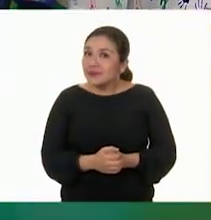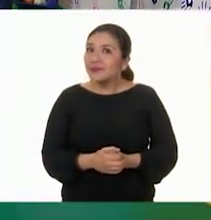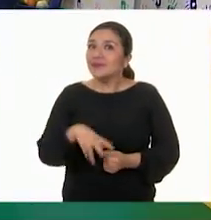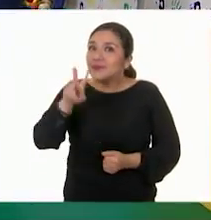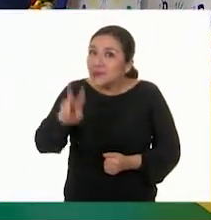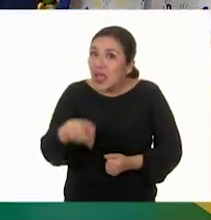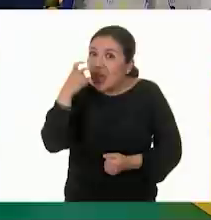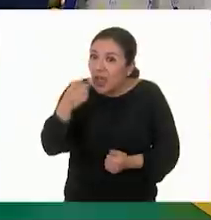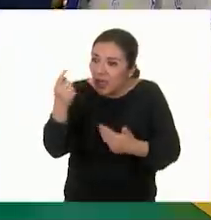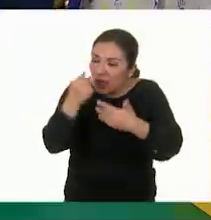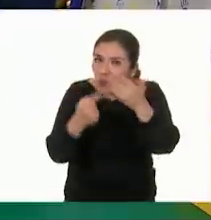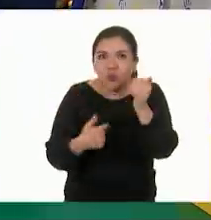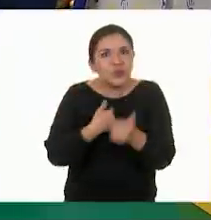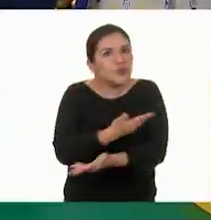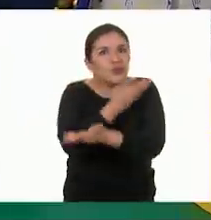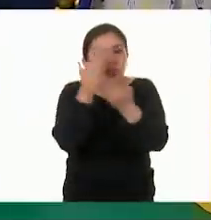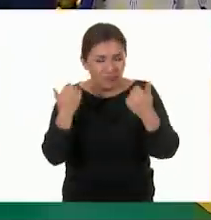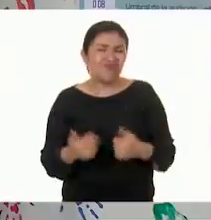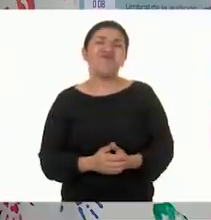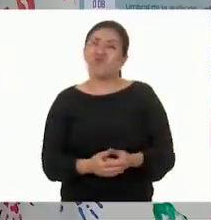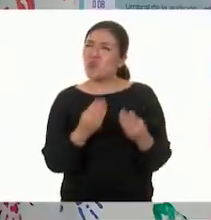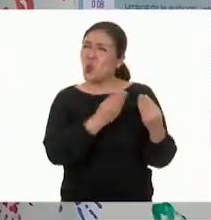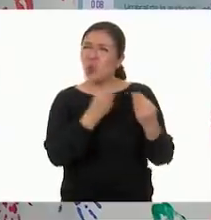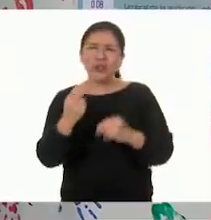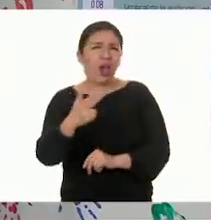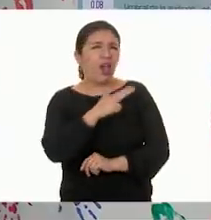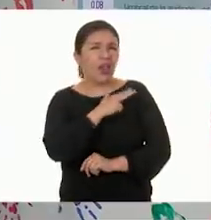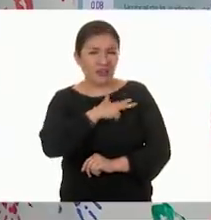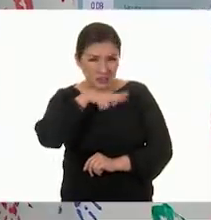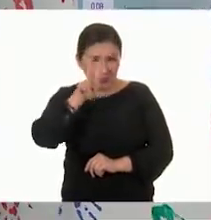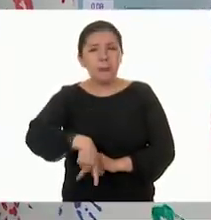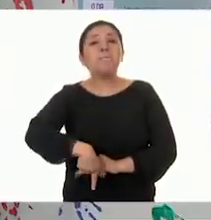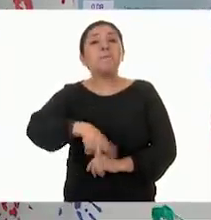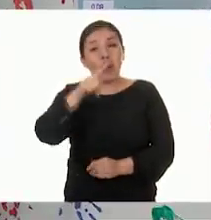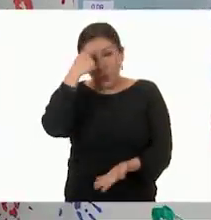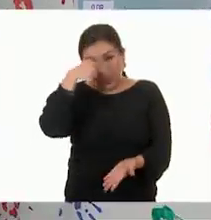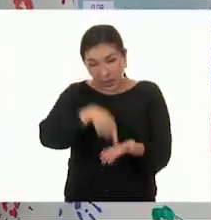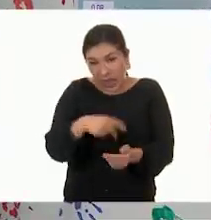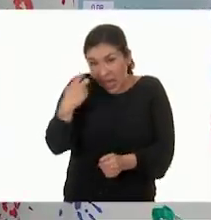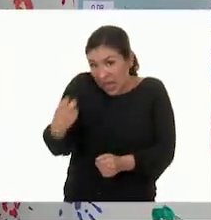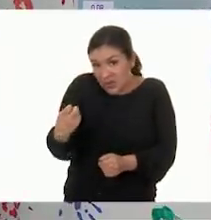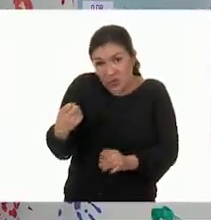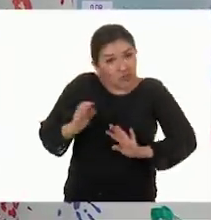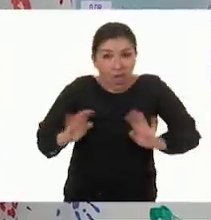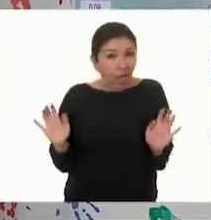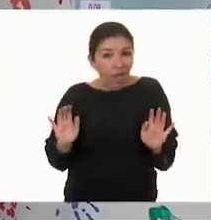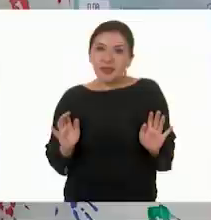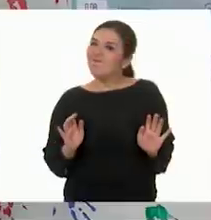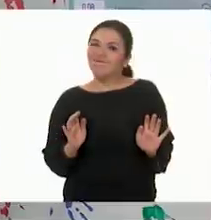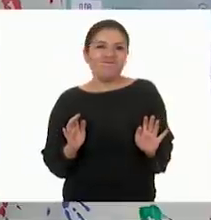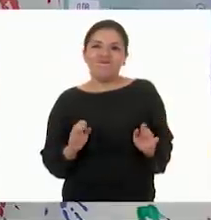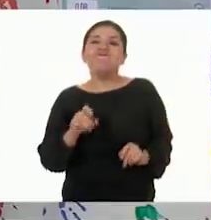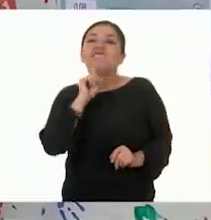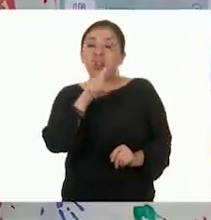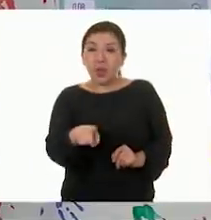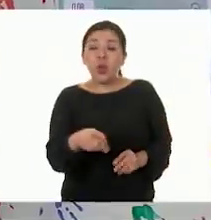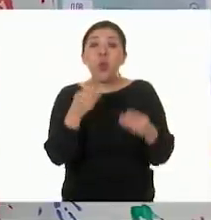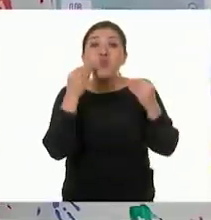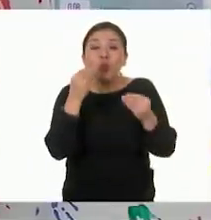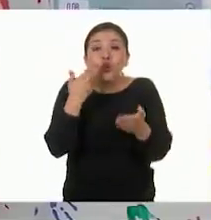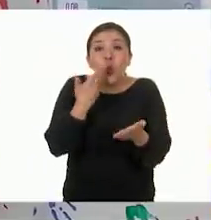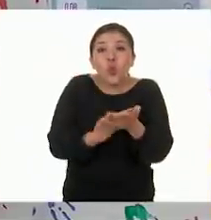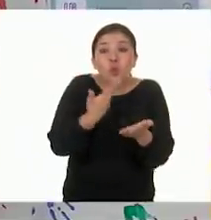¡Órale! ¡No sabía todo eso! Y son muchísimas lesiones. ¿Pero qué crees? No solamente por eso. También el exceso de